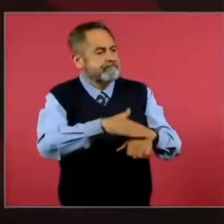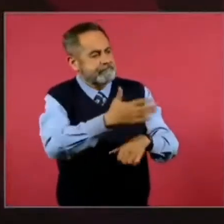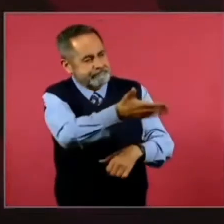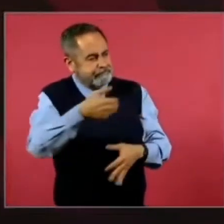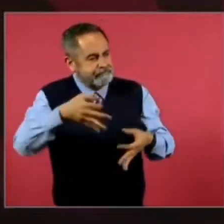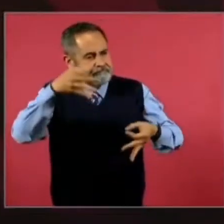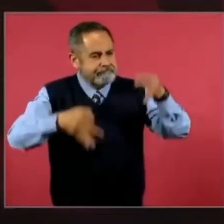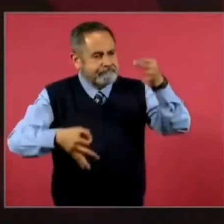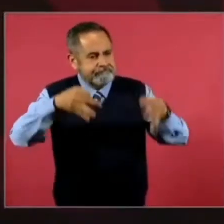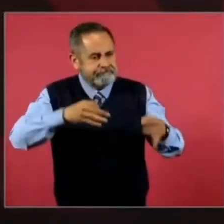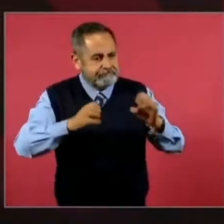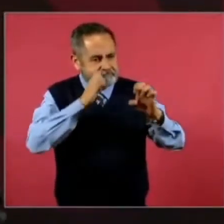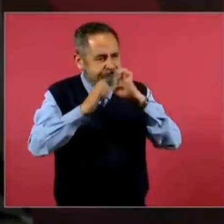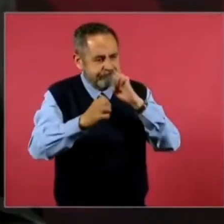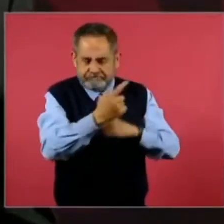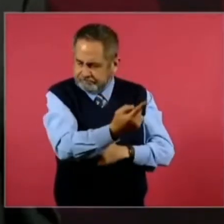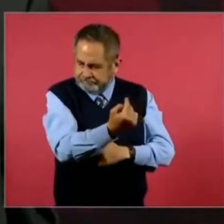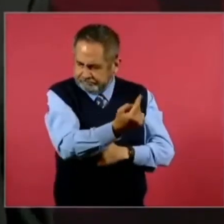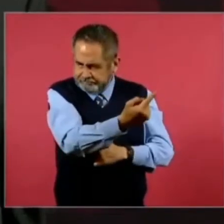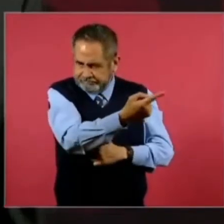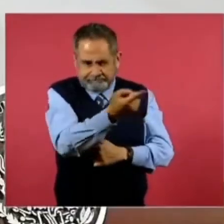jurídicamente o judicialmente,